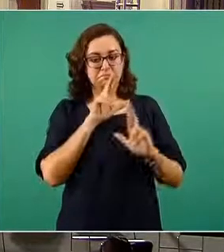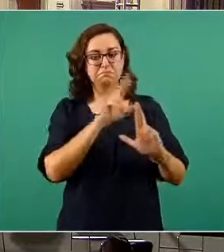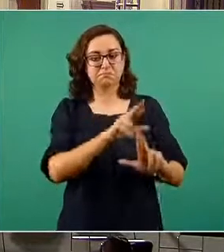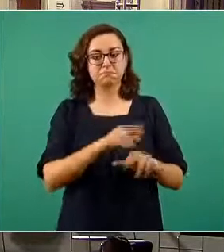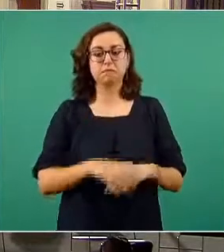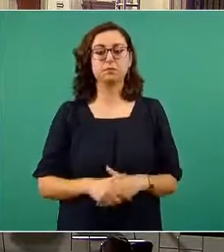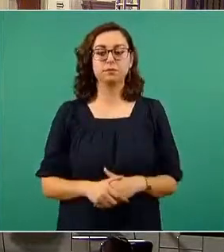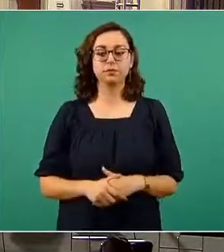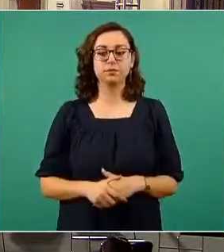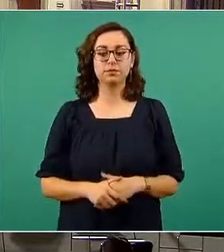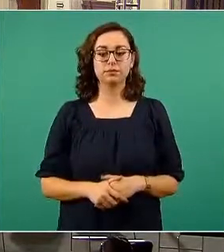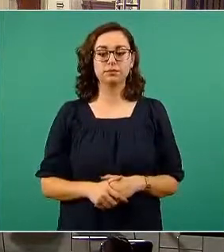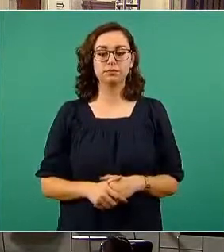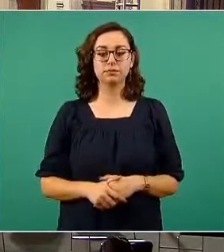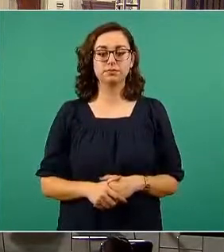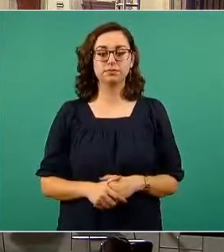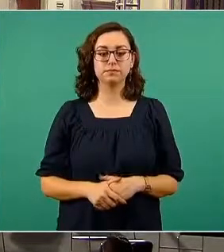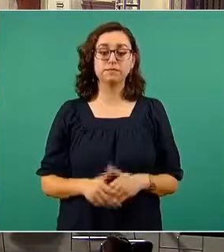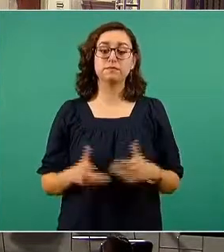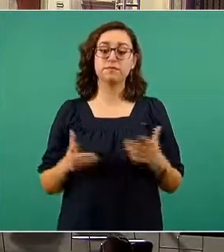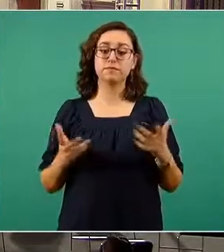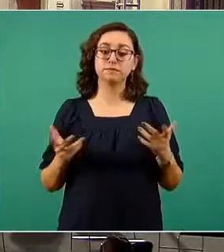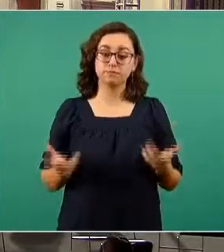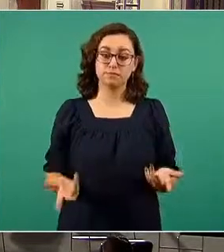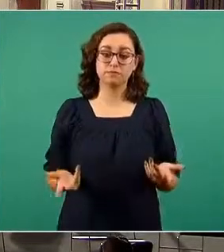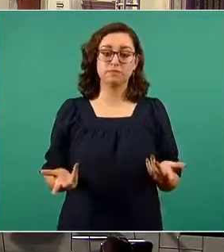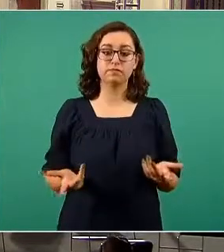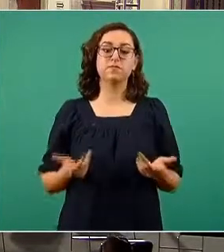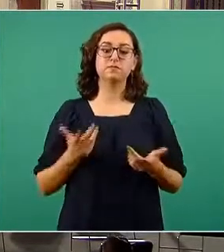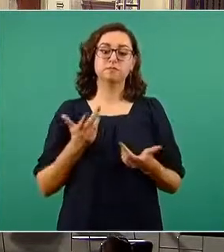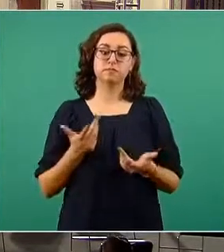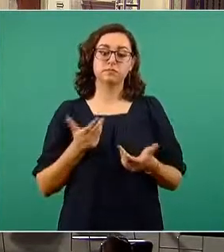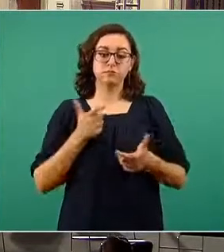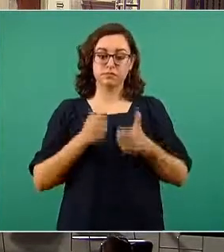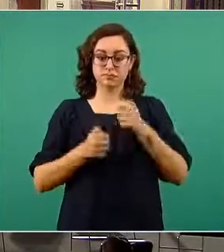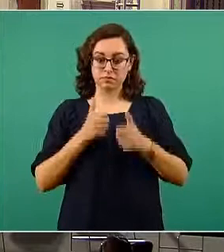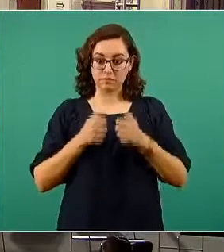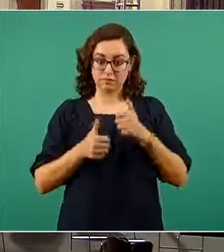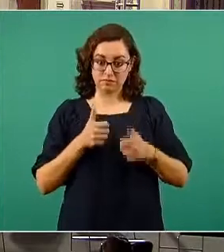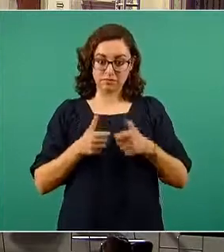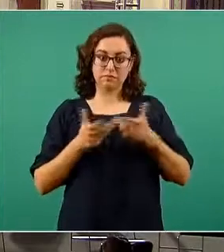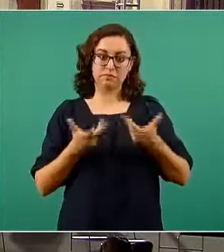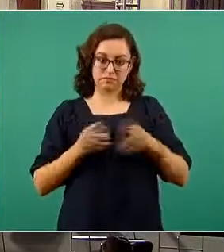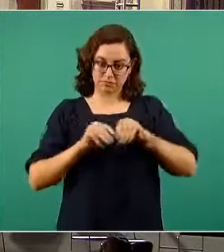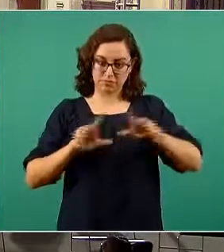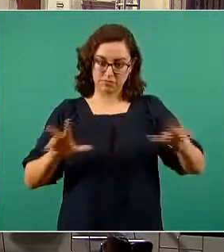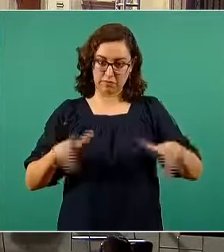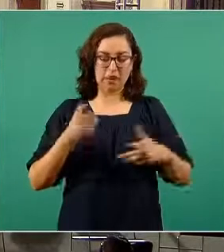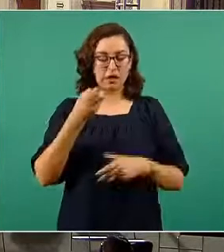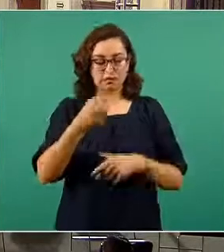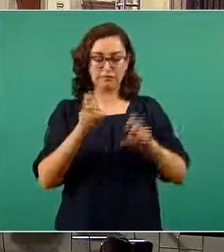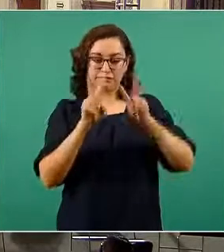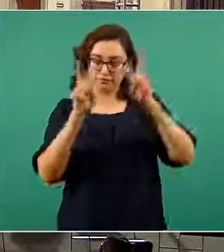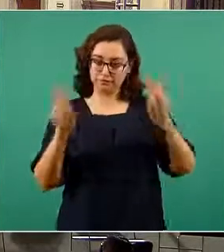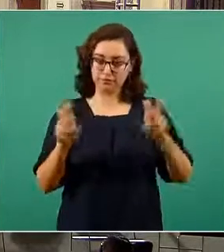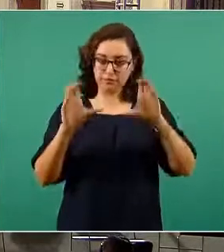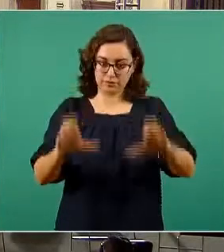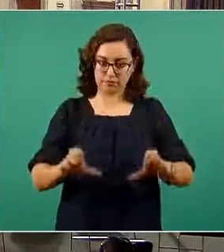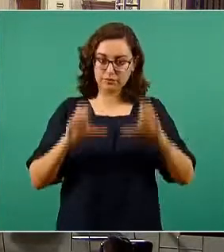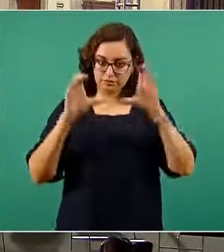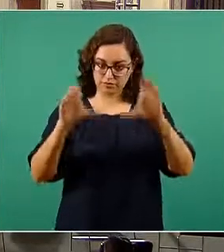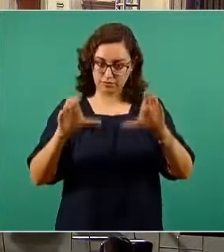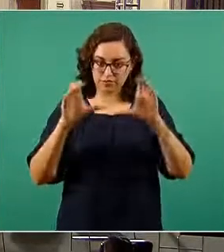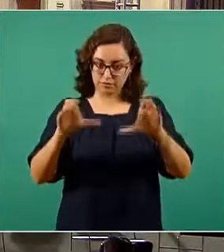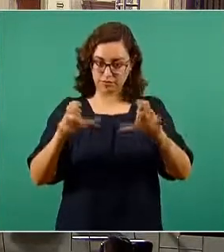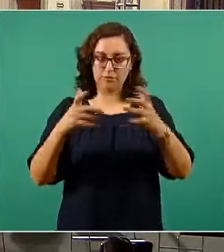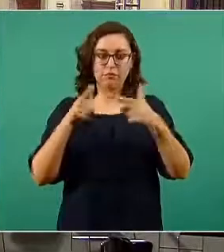que usted pudiera tener. Entonces, mensaje, digamos, de cierre un poco de este componente, hay que seguirnos